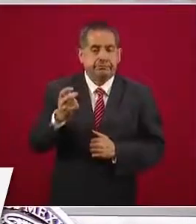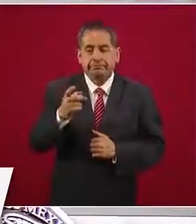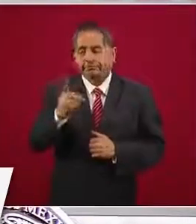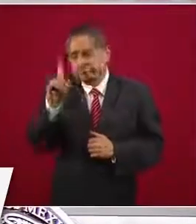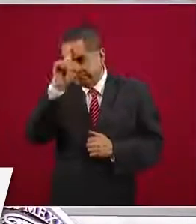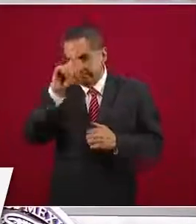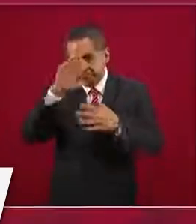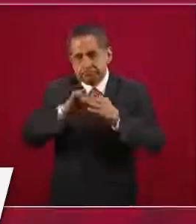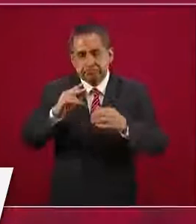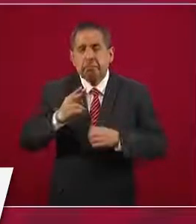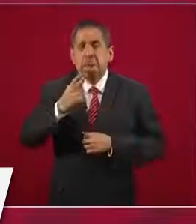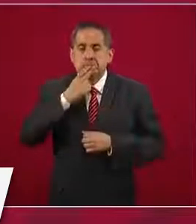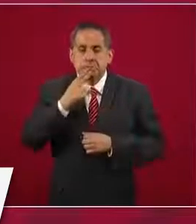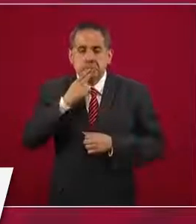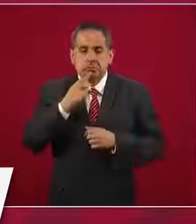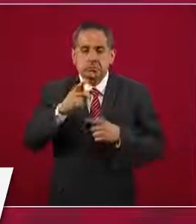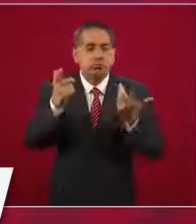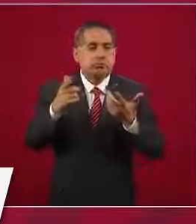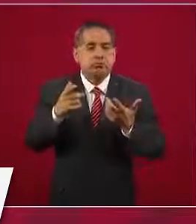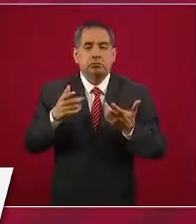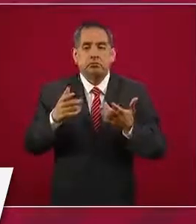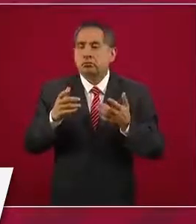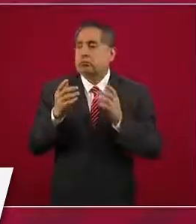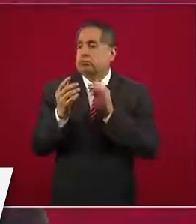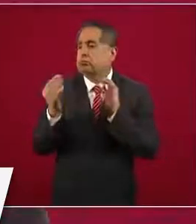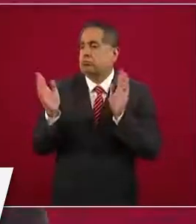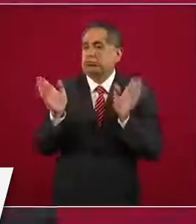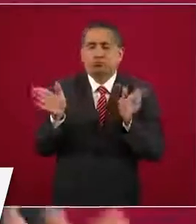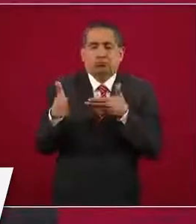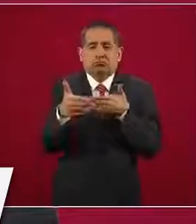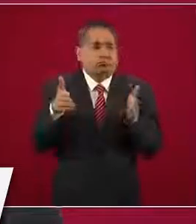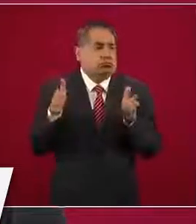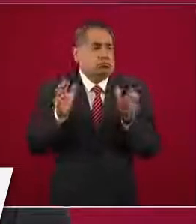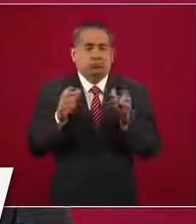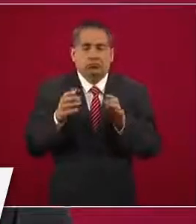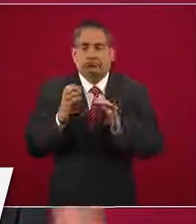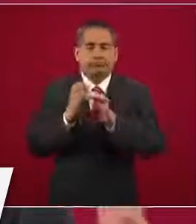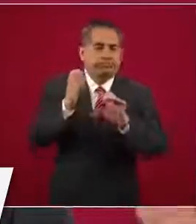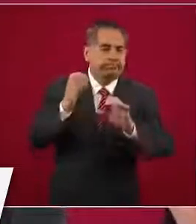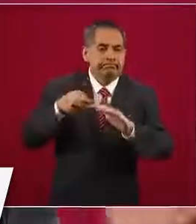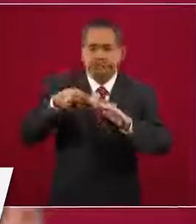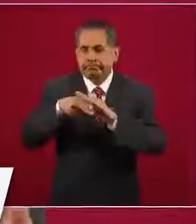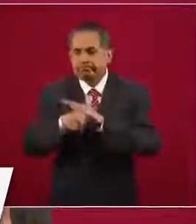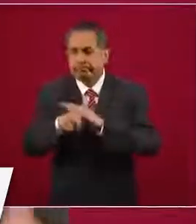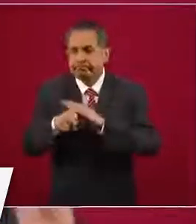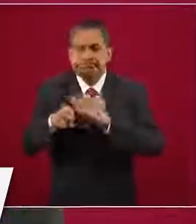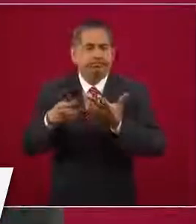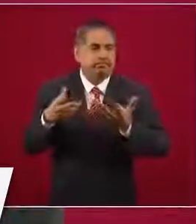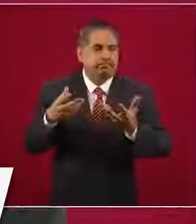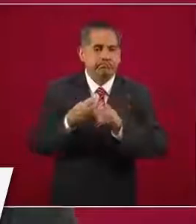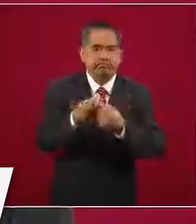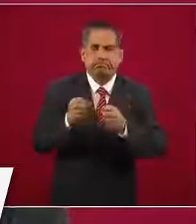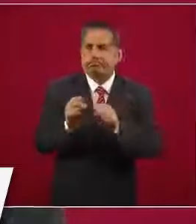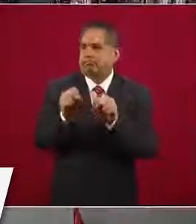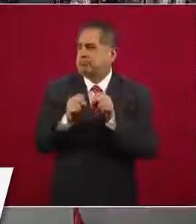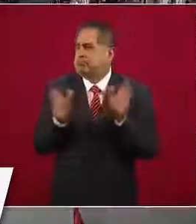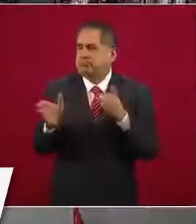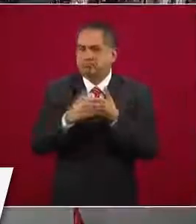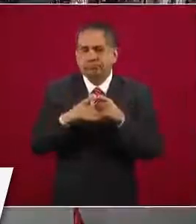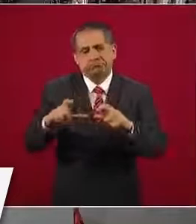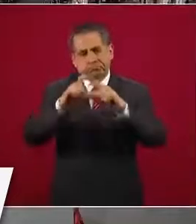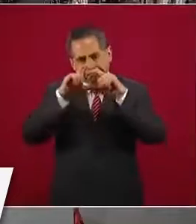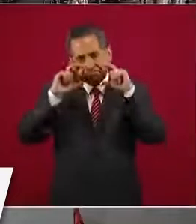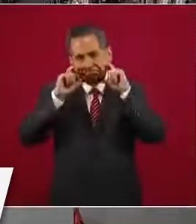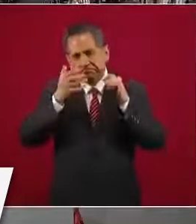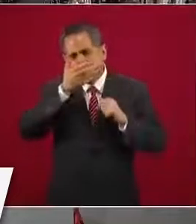recomendación es usarlo en los espacios cerrados donde no puede hacer esto el transporte público salón es muy pequeños